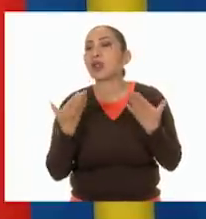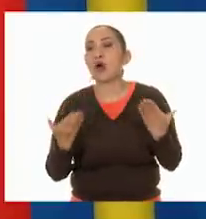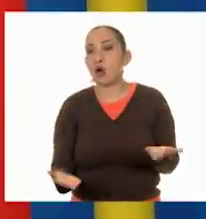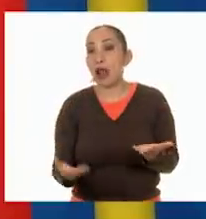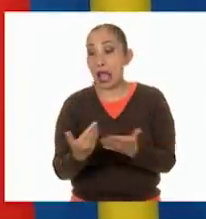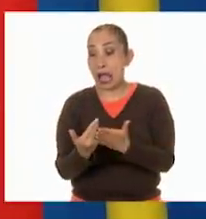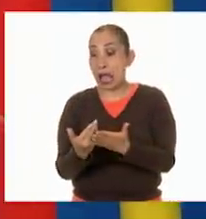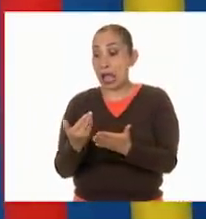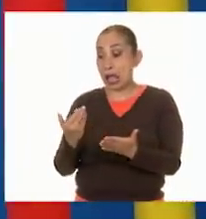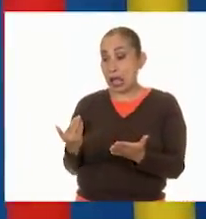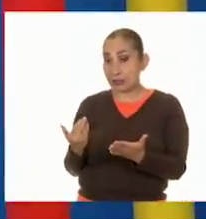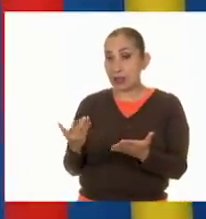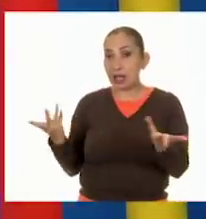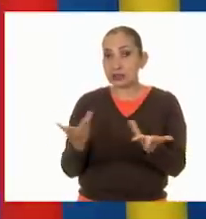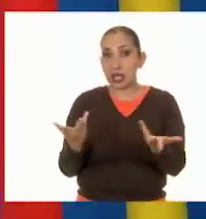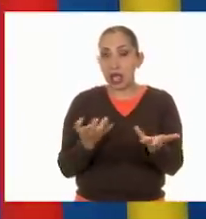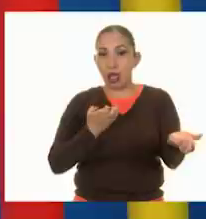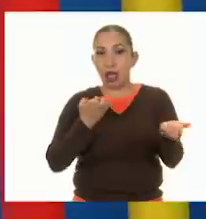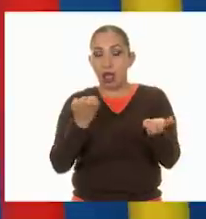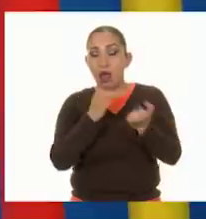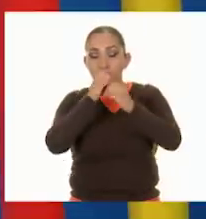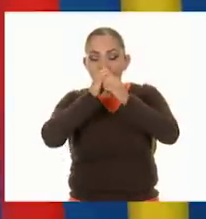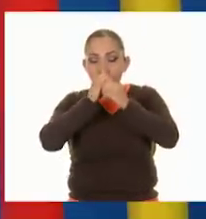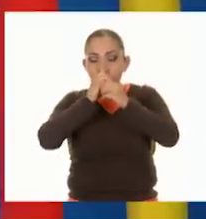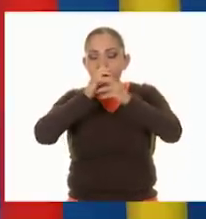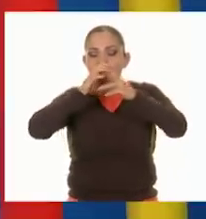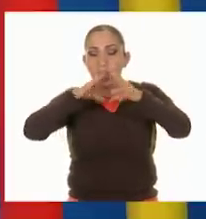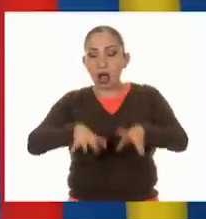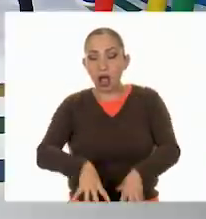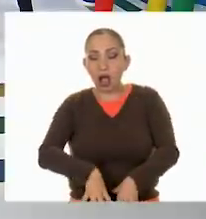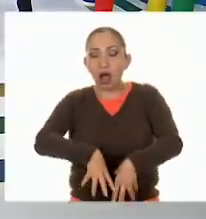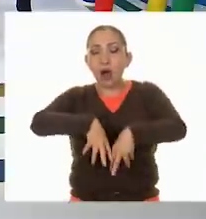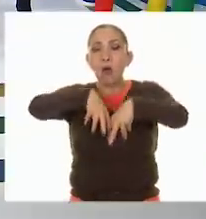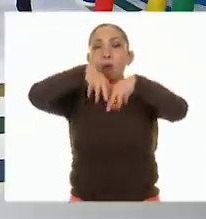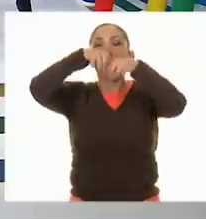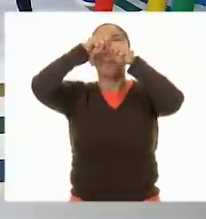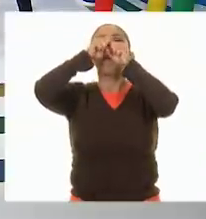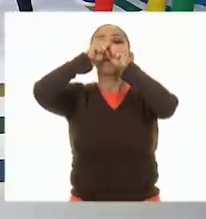si antes hacemos el ejercicio del globo? Sí. Tomamos aire. Uno.